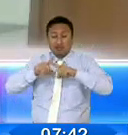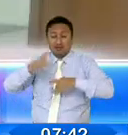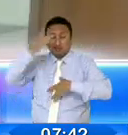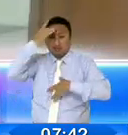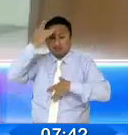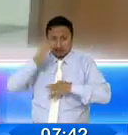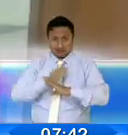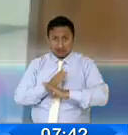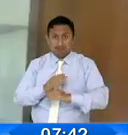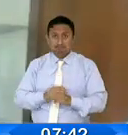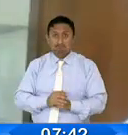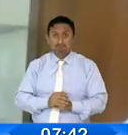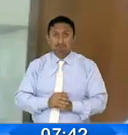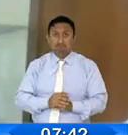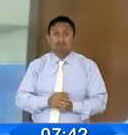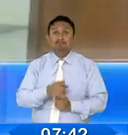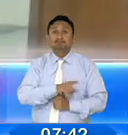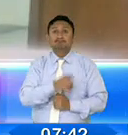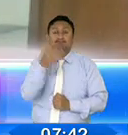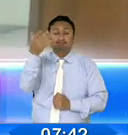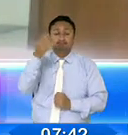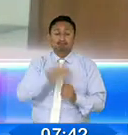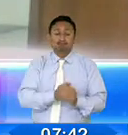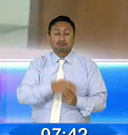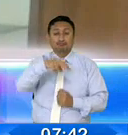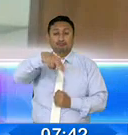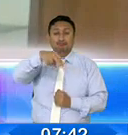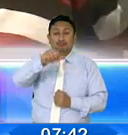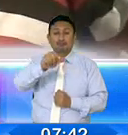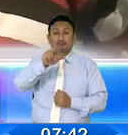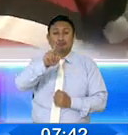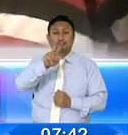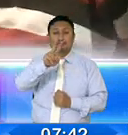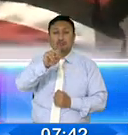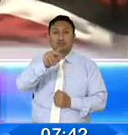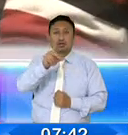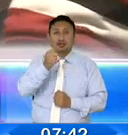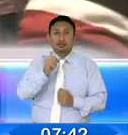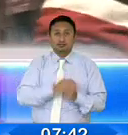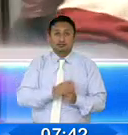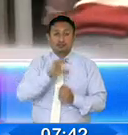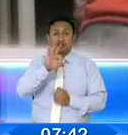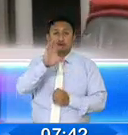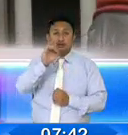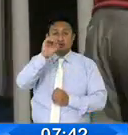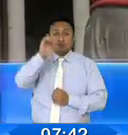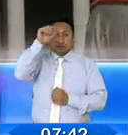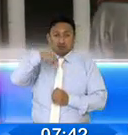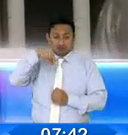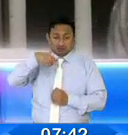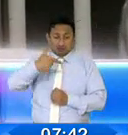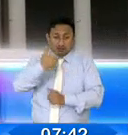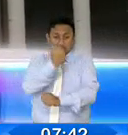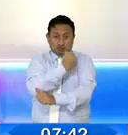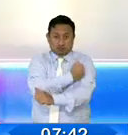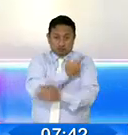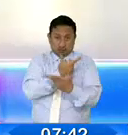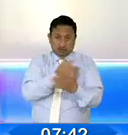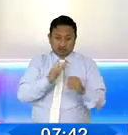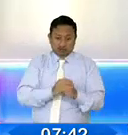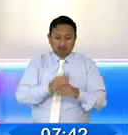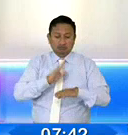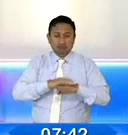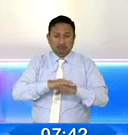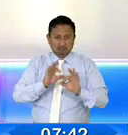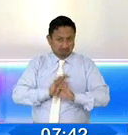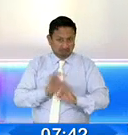catedrático Alberto Narváez asegura que este tipo de procesos debe sobrepasar el 90% de inoculación en la población, ya que de no ser el caso,